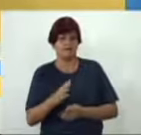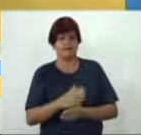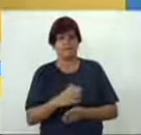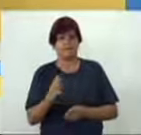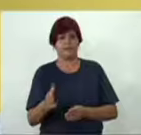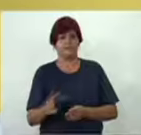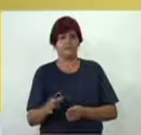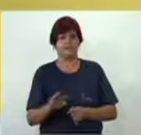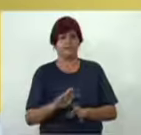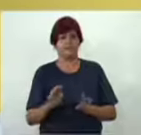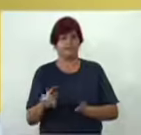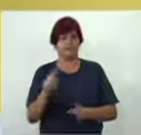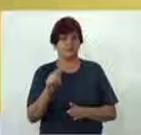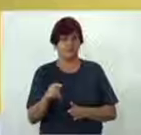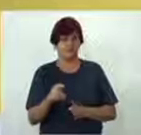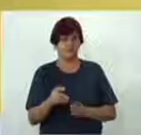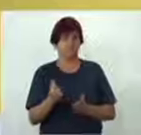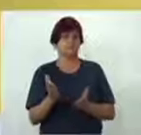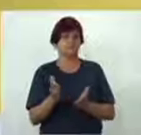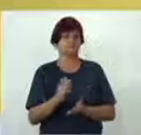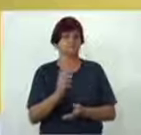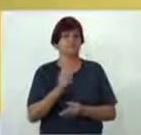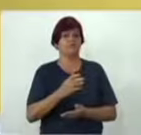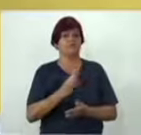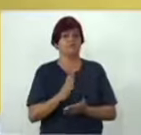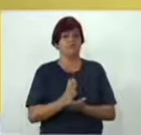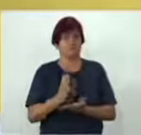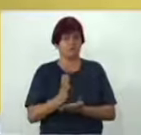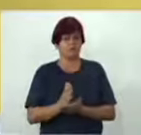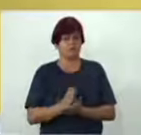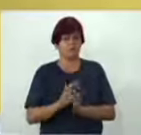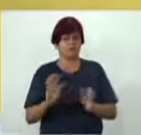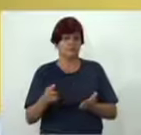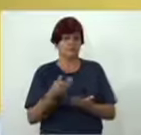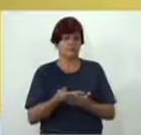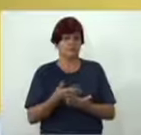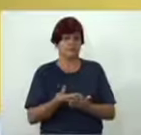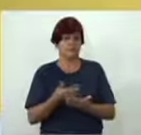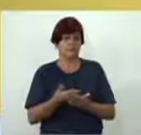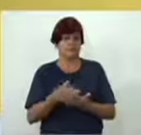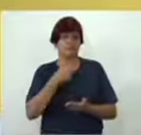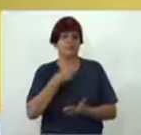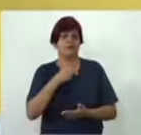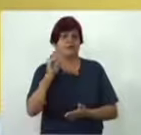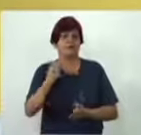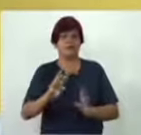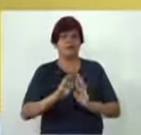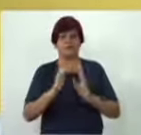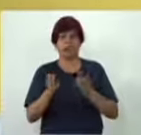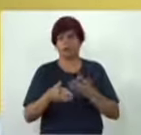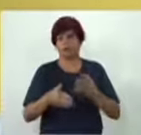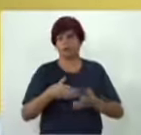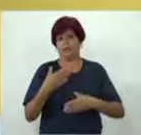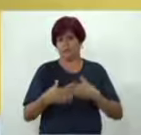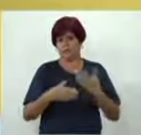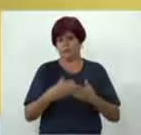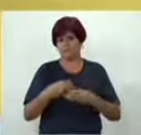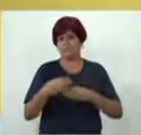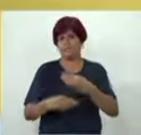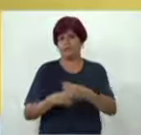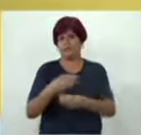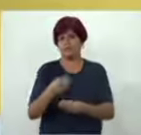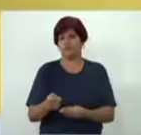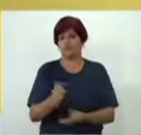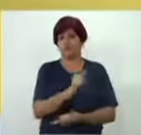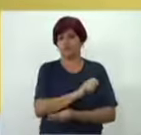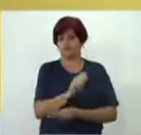partir de que ya en estas instituciones está este documento, por lo que se están evaluando las actividades del proceso